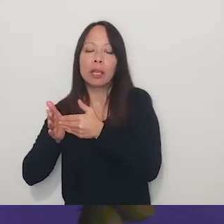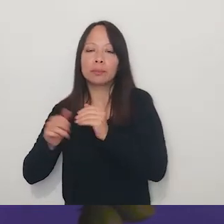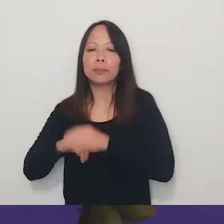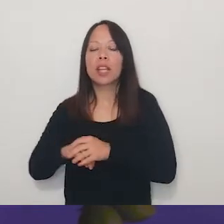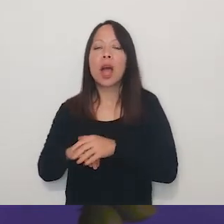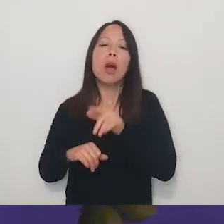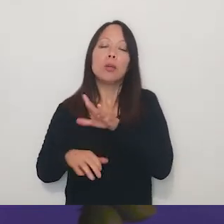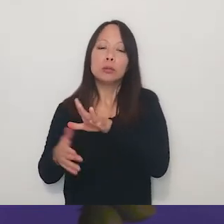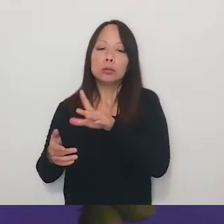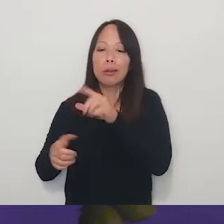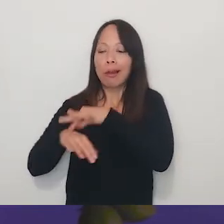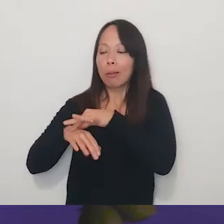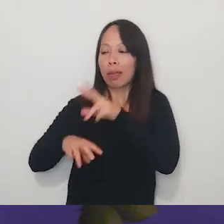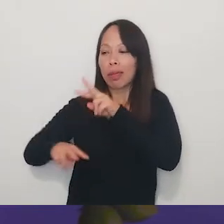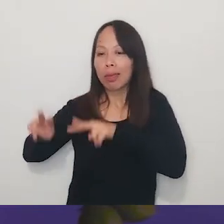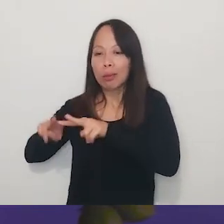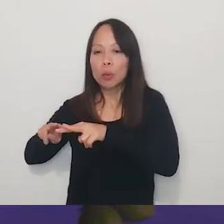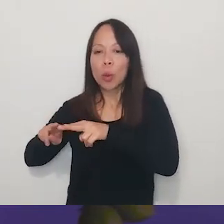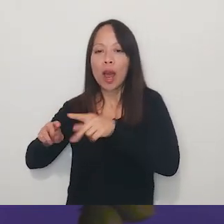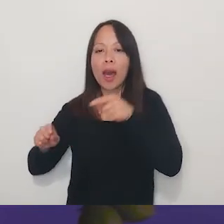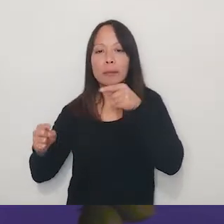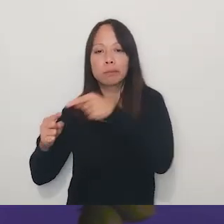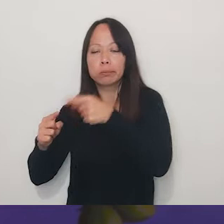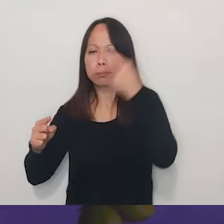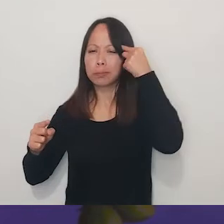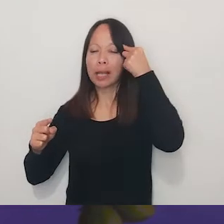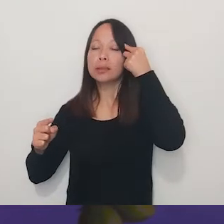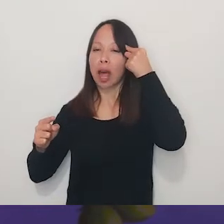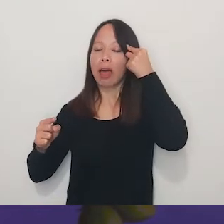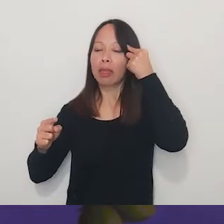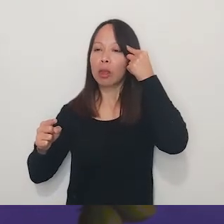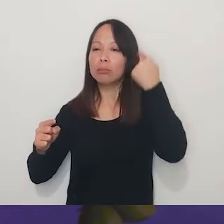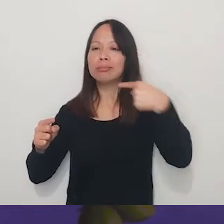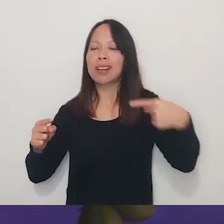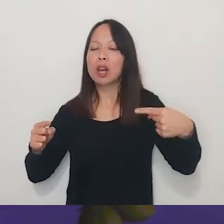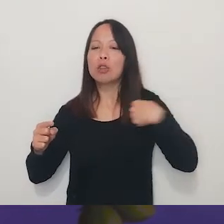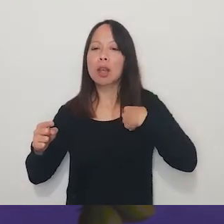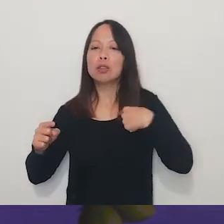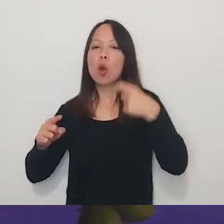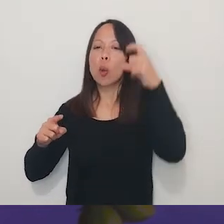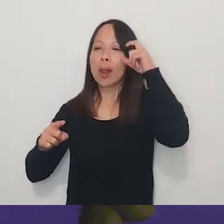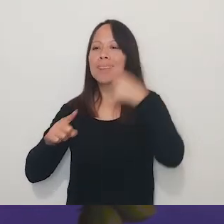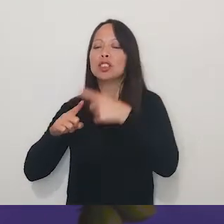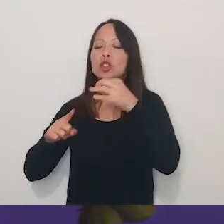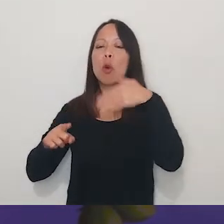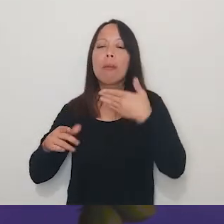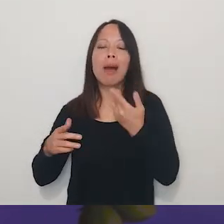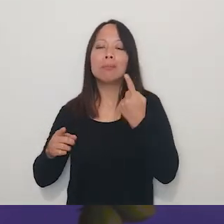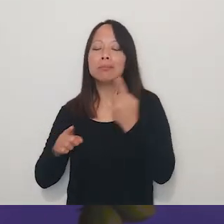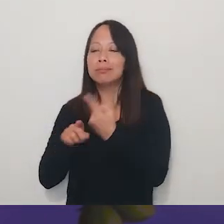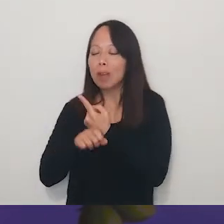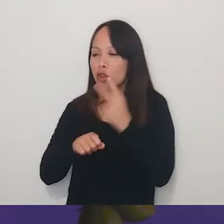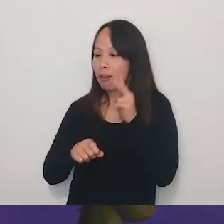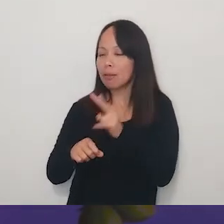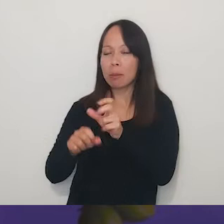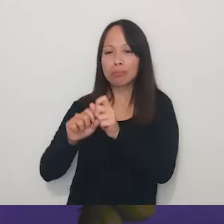verdad que, bueno, uno tiene que ir a buscar lo que realmente está pensando. Hay cosas que, por más que yo haga un exoma, no puedo ver, como por